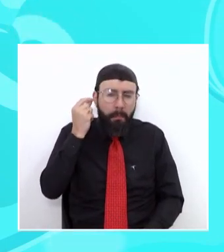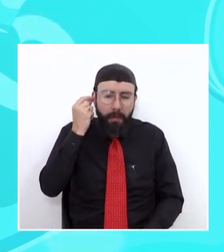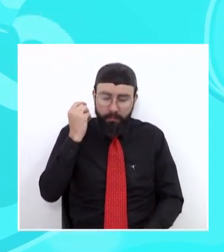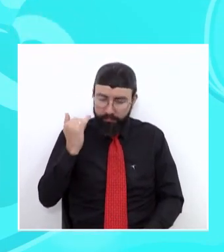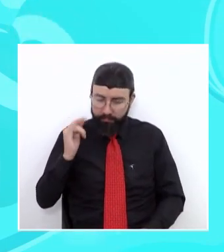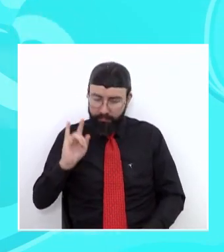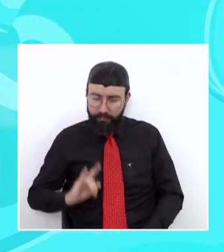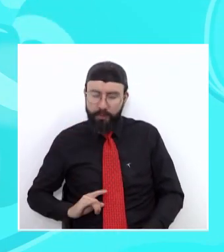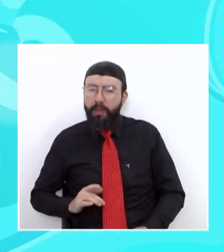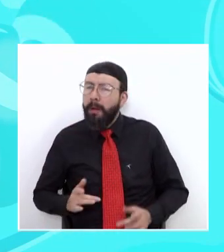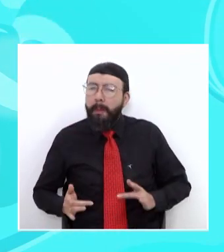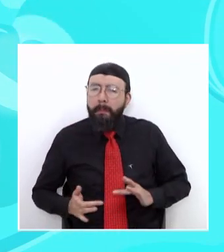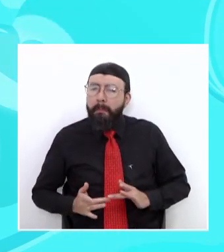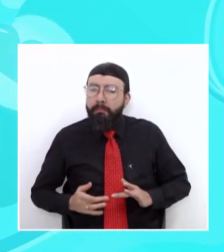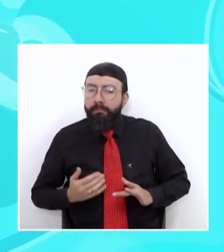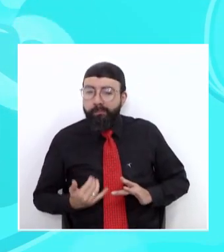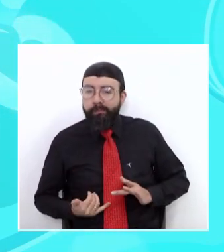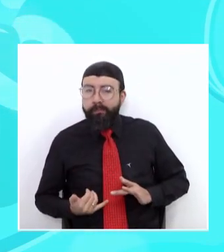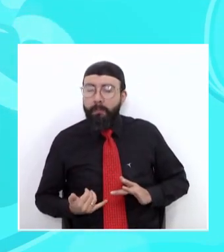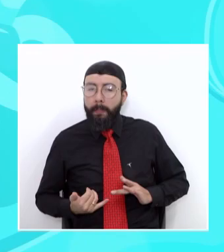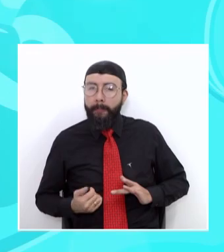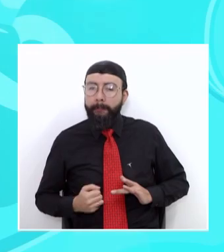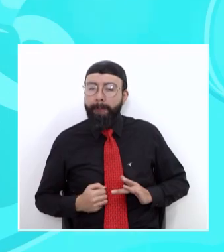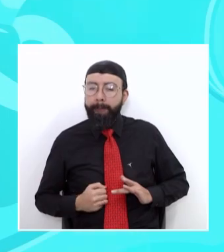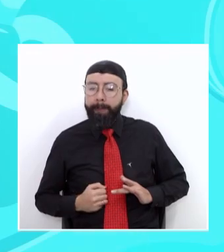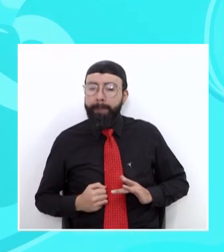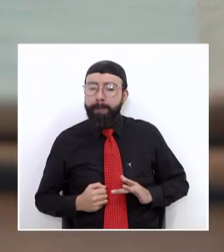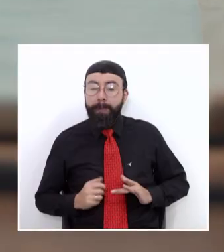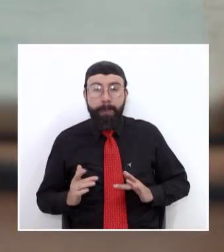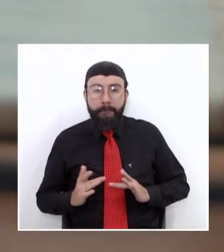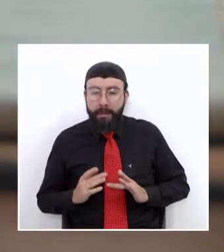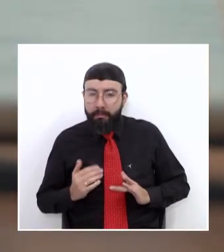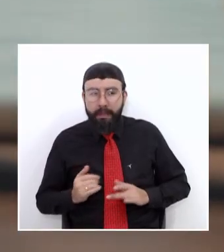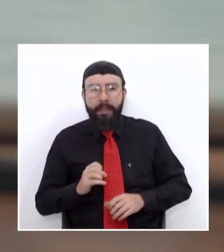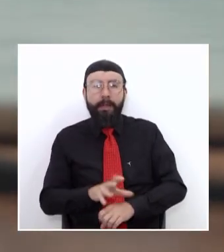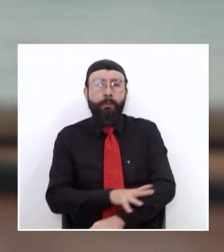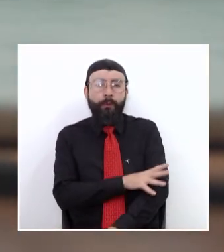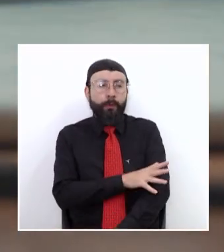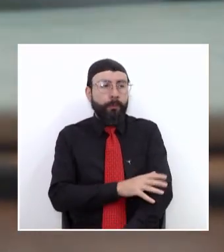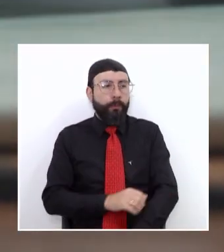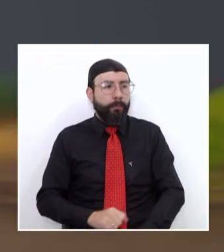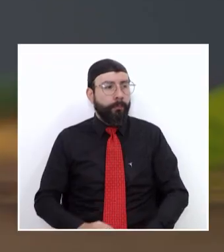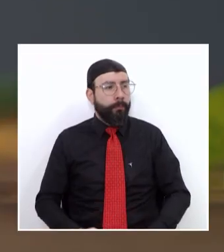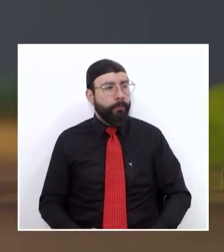que es el puntico donde está la parte emocional también.